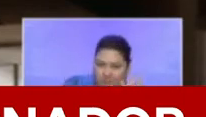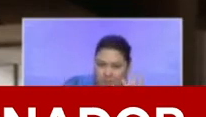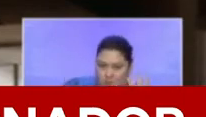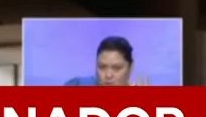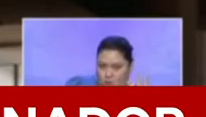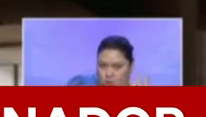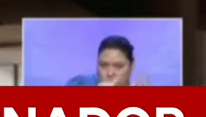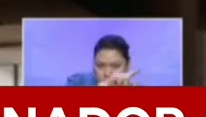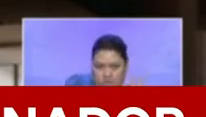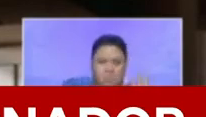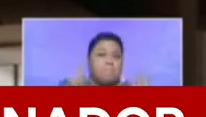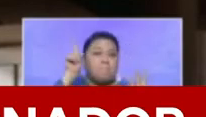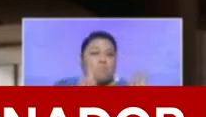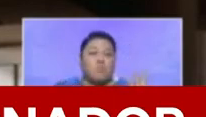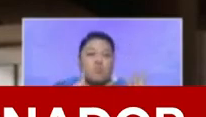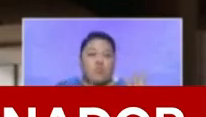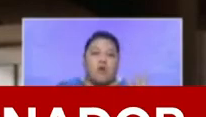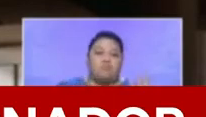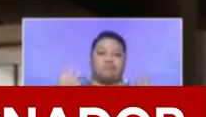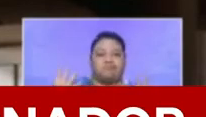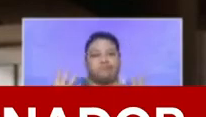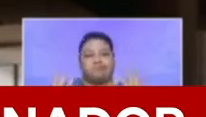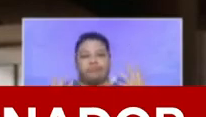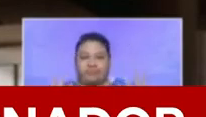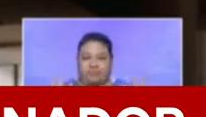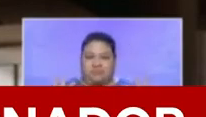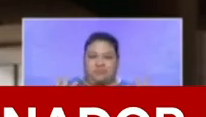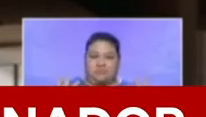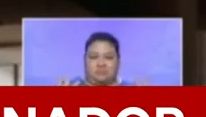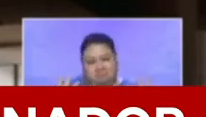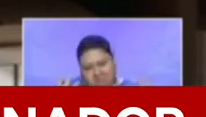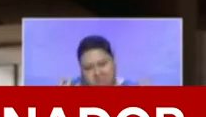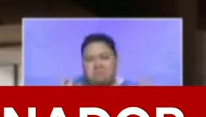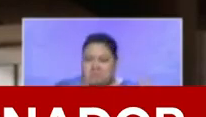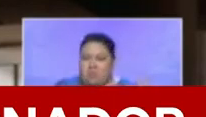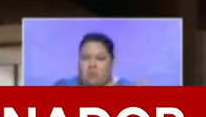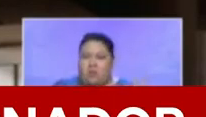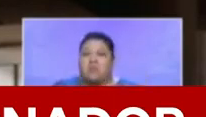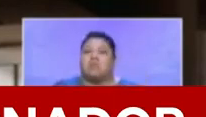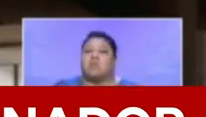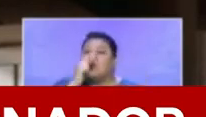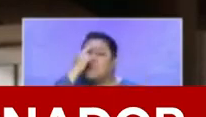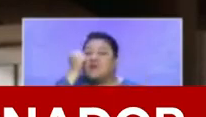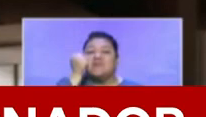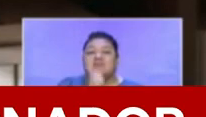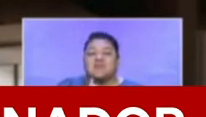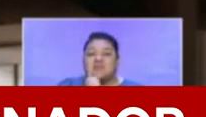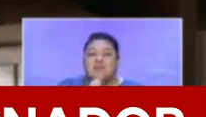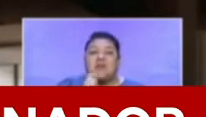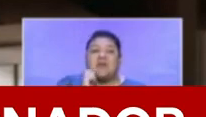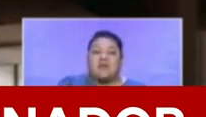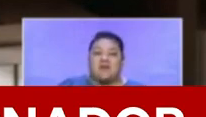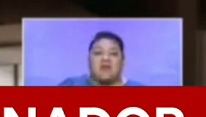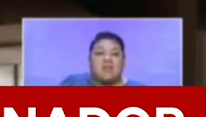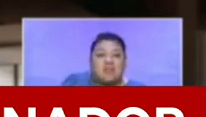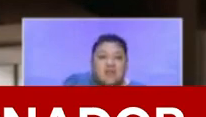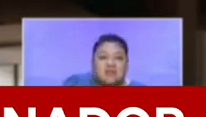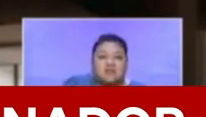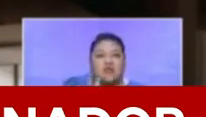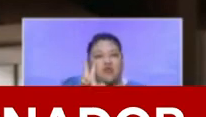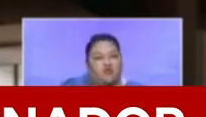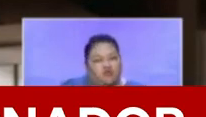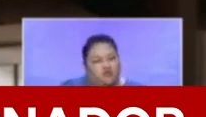generó ahí en la sala superior del Tribunal Electoral del Poder Judicial de la Federación. Y con este panorama, Luis, ¿cómo quedaría el